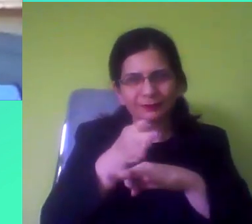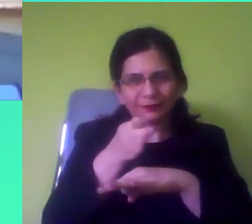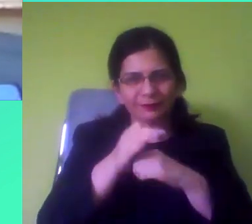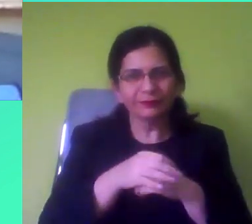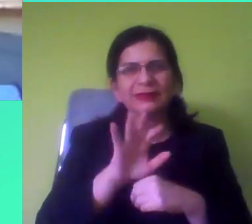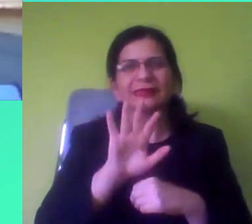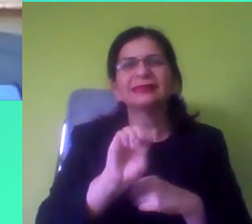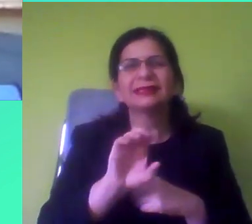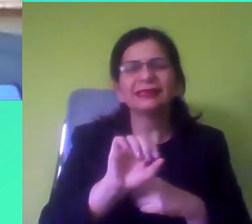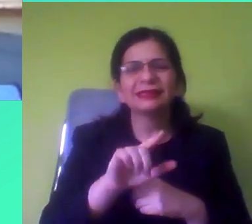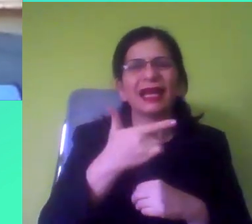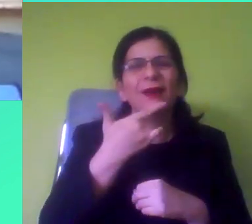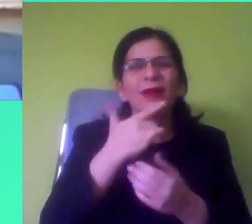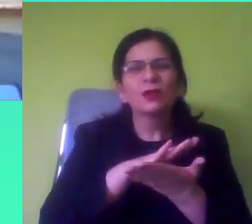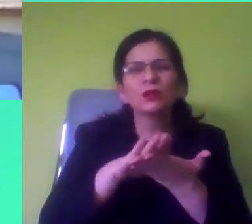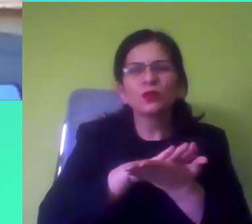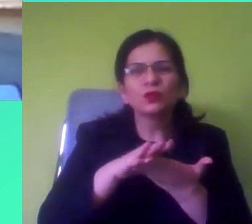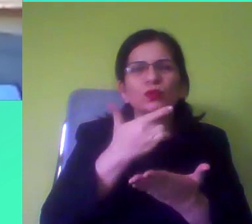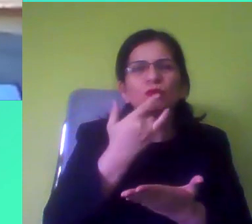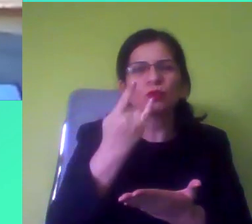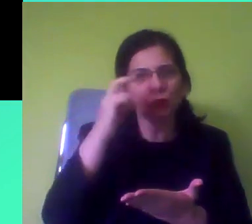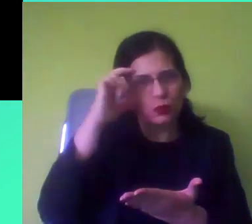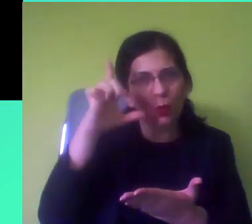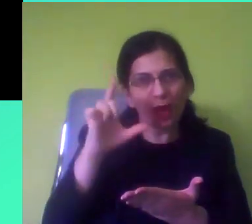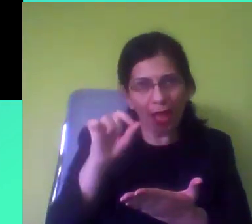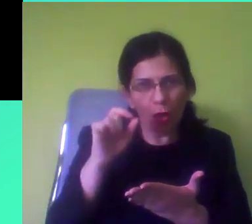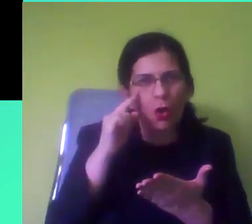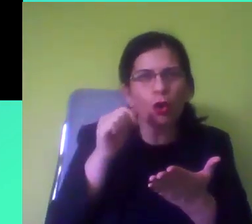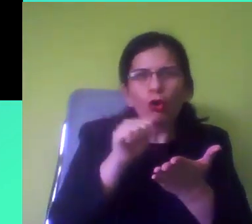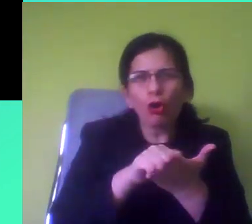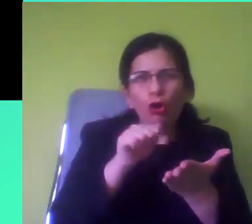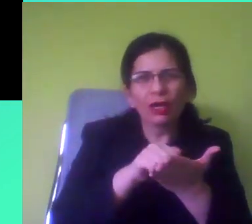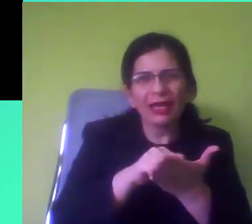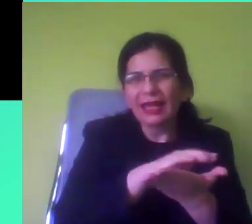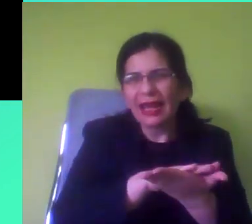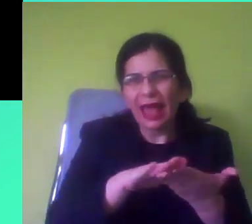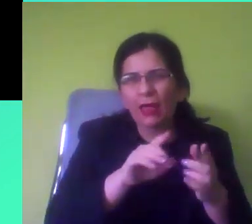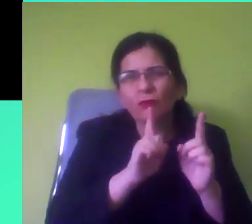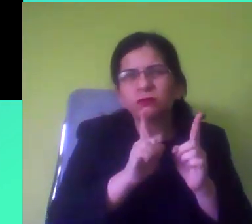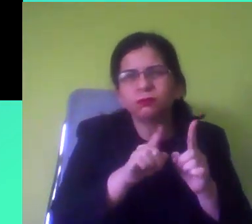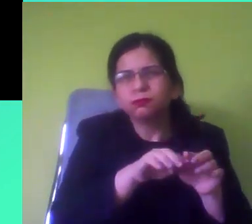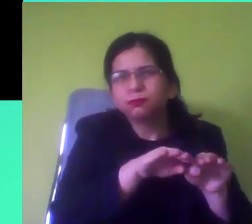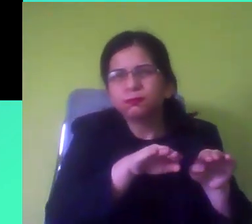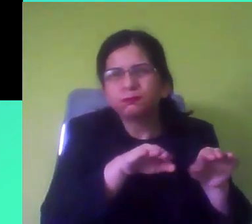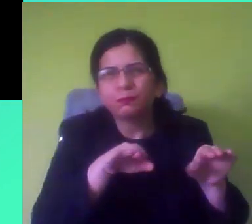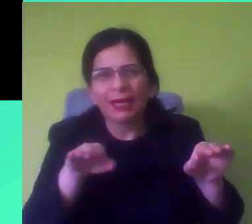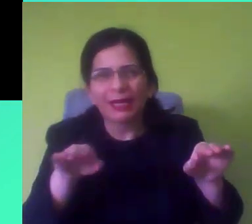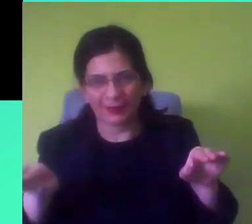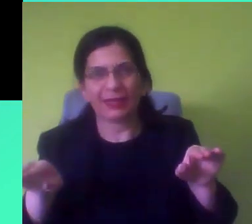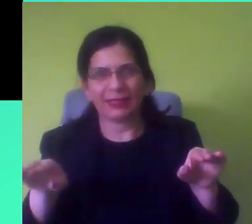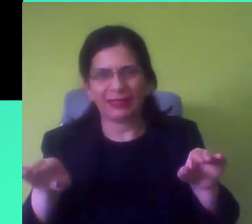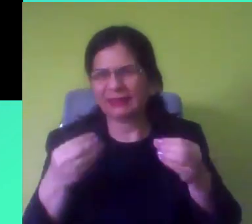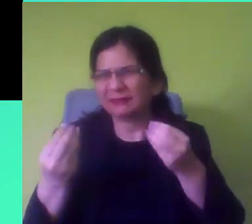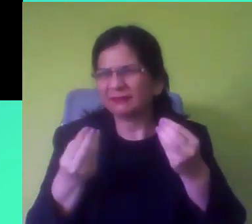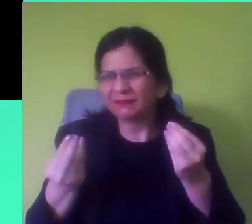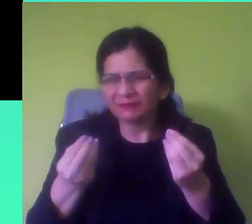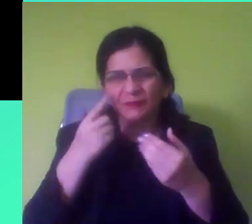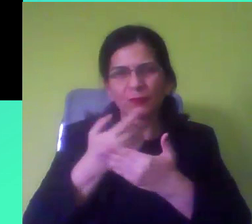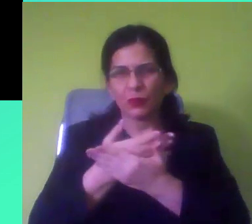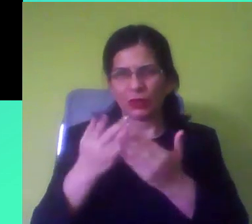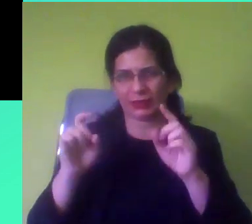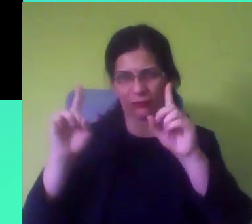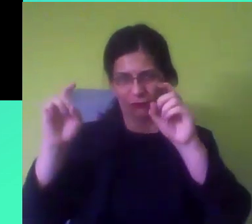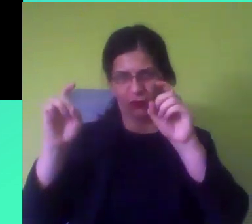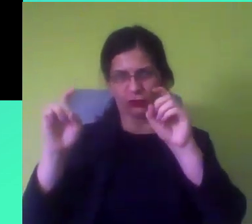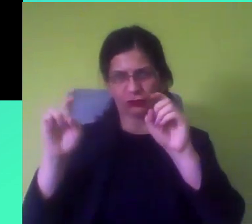de suelo congelado permanente. ¿Qué significa esto de suelo congelado permanente? Acá estamos viendo a la izquierda un block